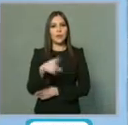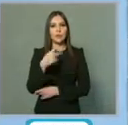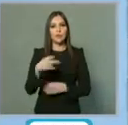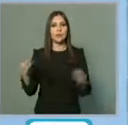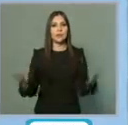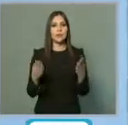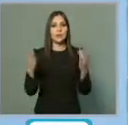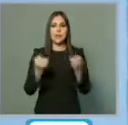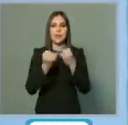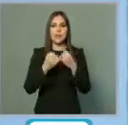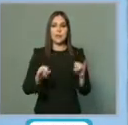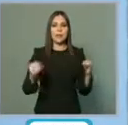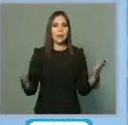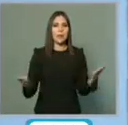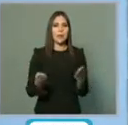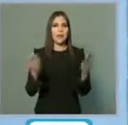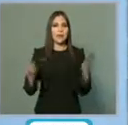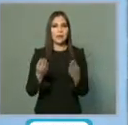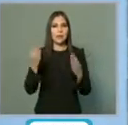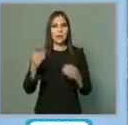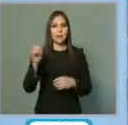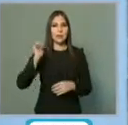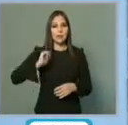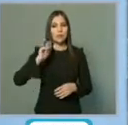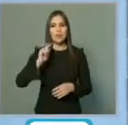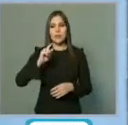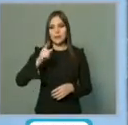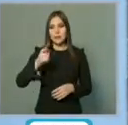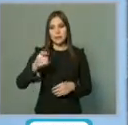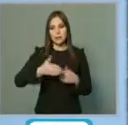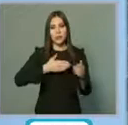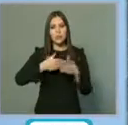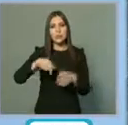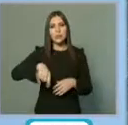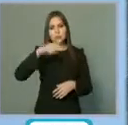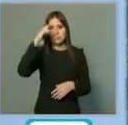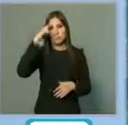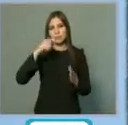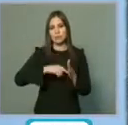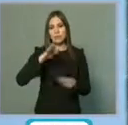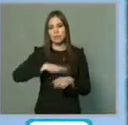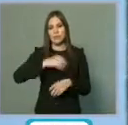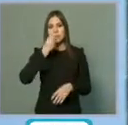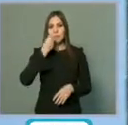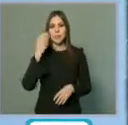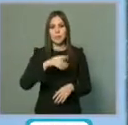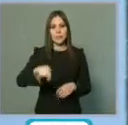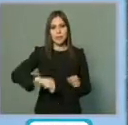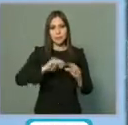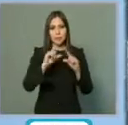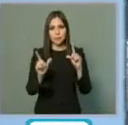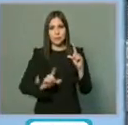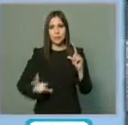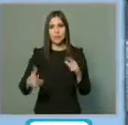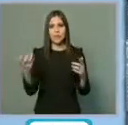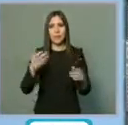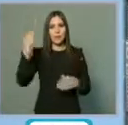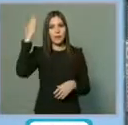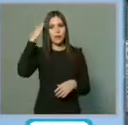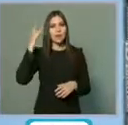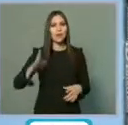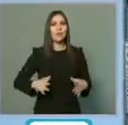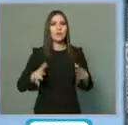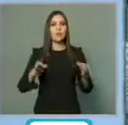danza contemporánea. Yo creo que de las mejores de este país. Yo la dirijo y la fundé hace